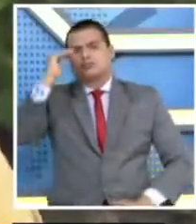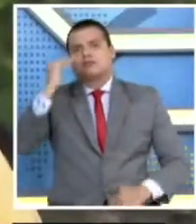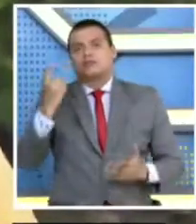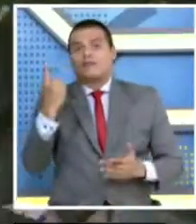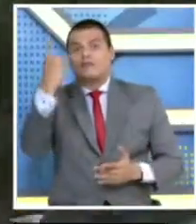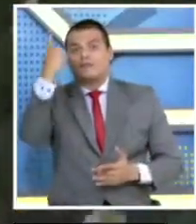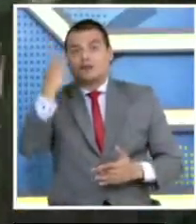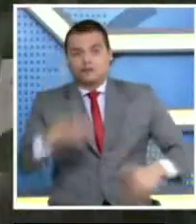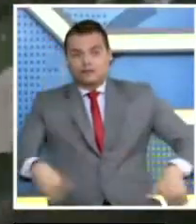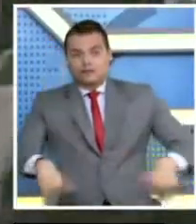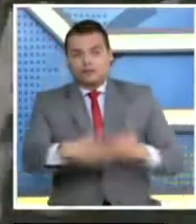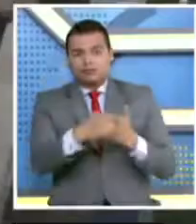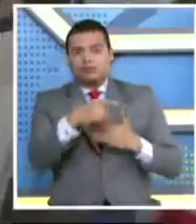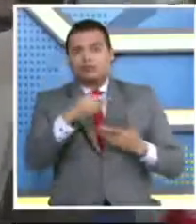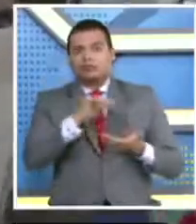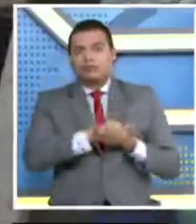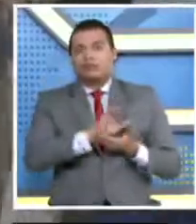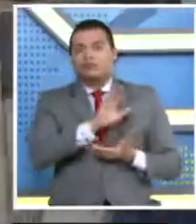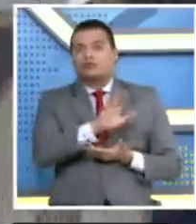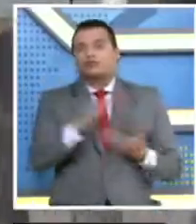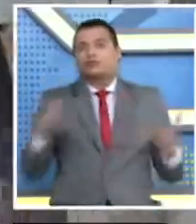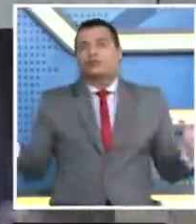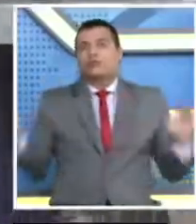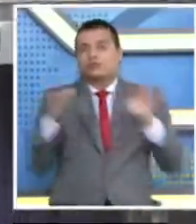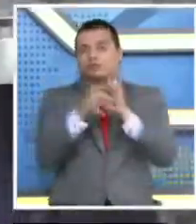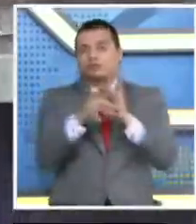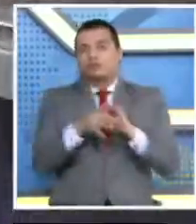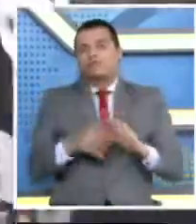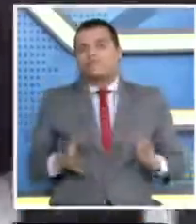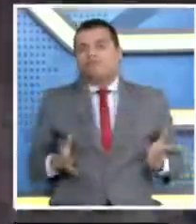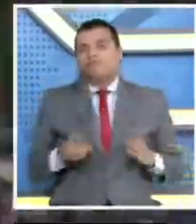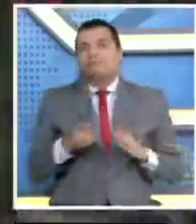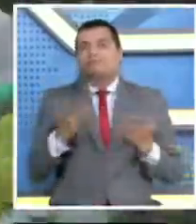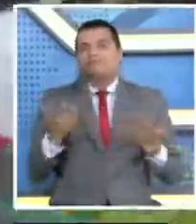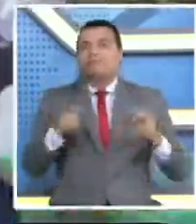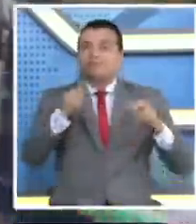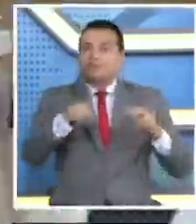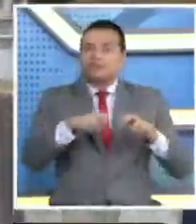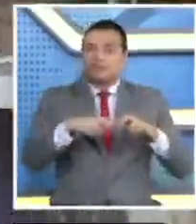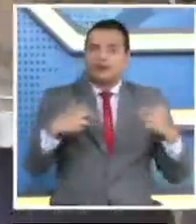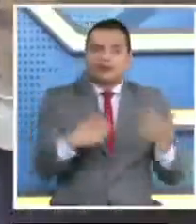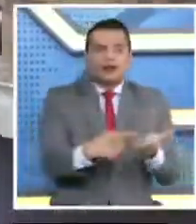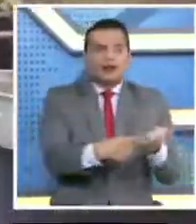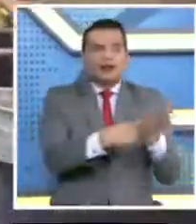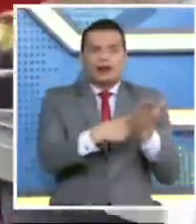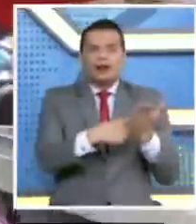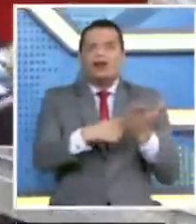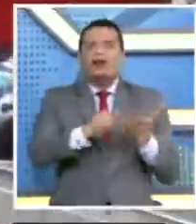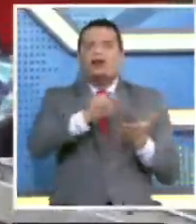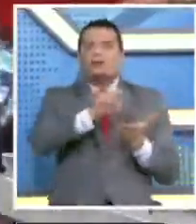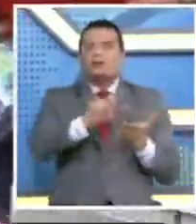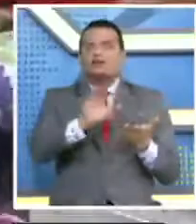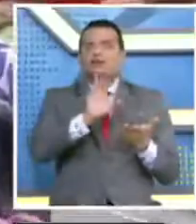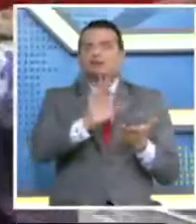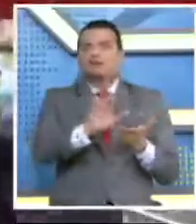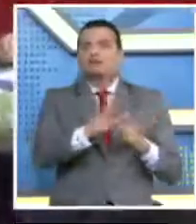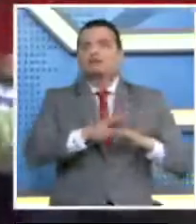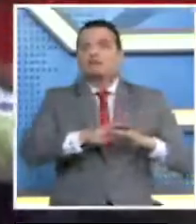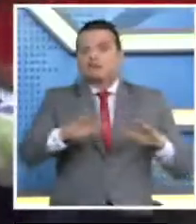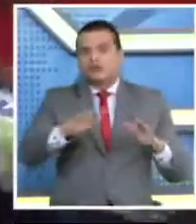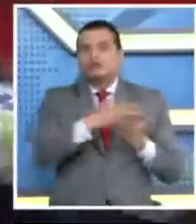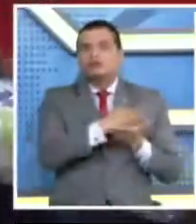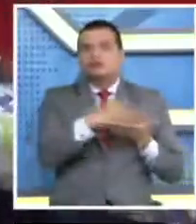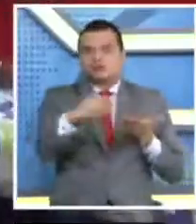la carretera a Jaramillo Mora. Necesitábamos que se diera la mesa de garantías para que las personas, si bien tienen que